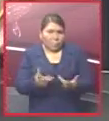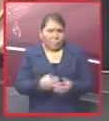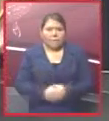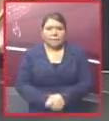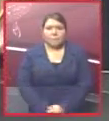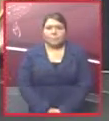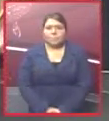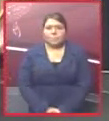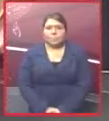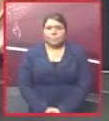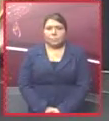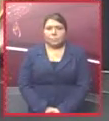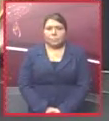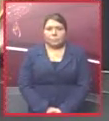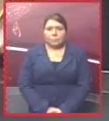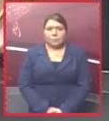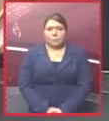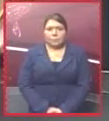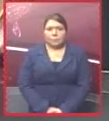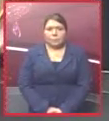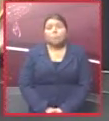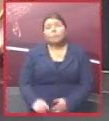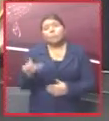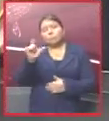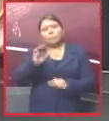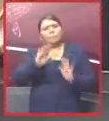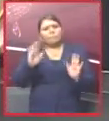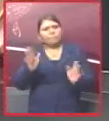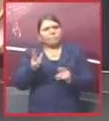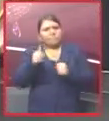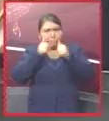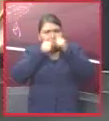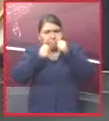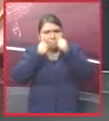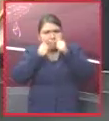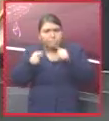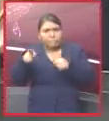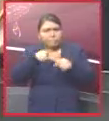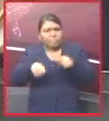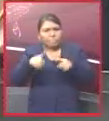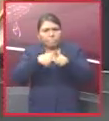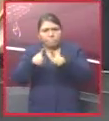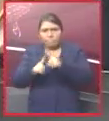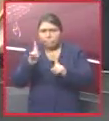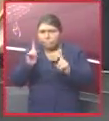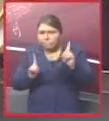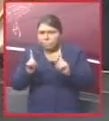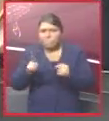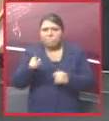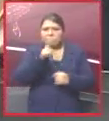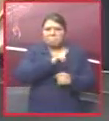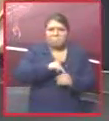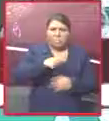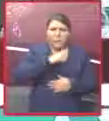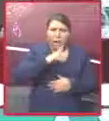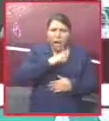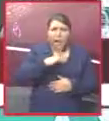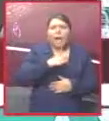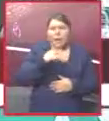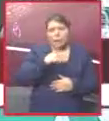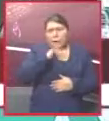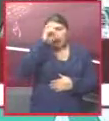Luego de escuchar las dudas por parte de los legisladores, el titular de la Procuraduría Federal del Consumidor respondió